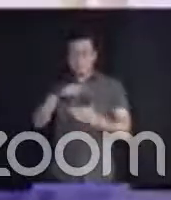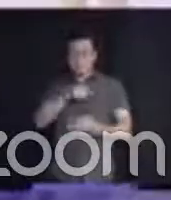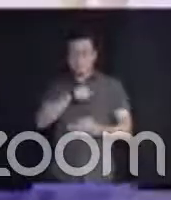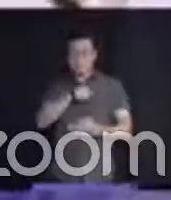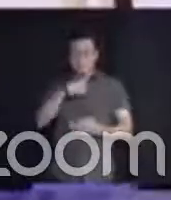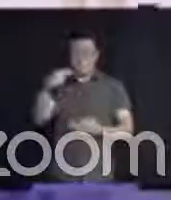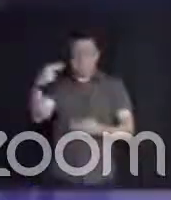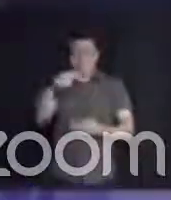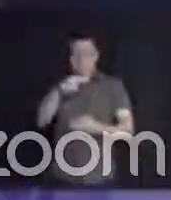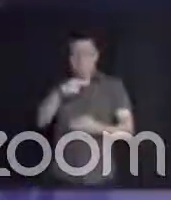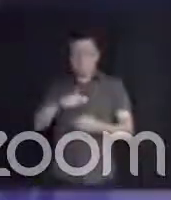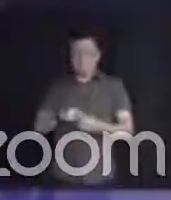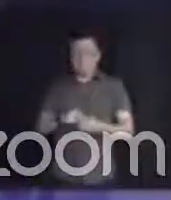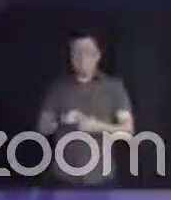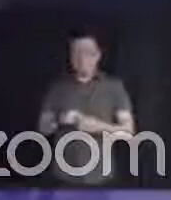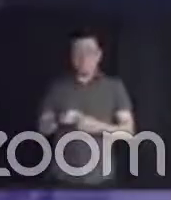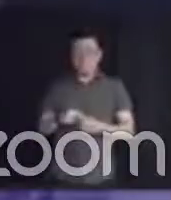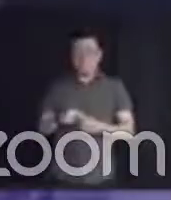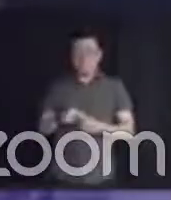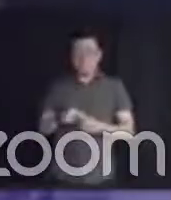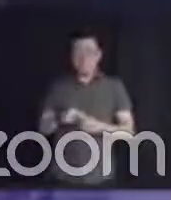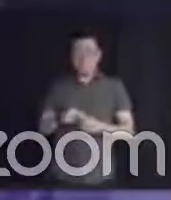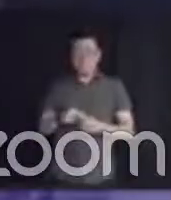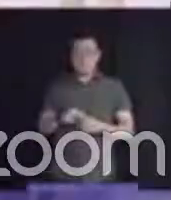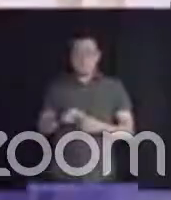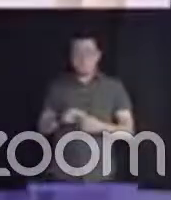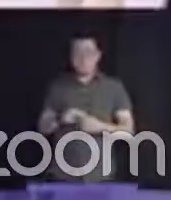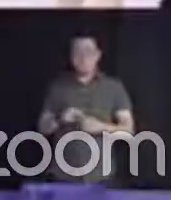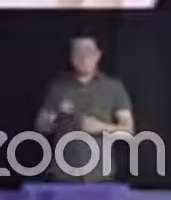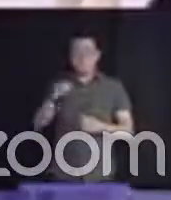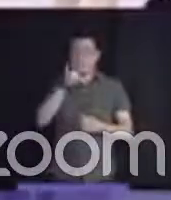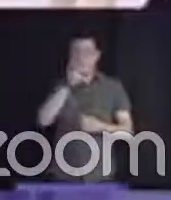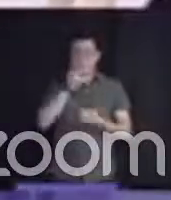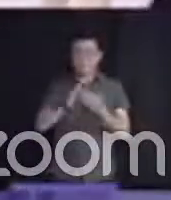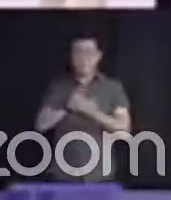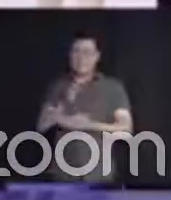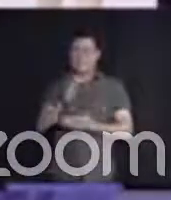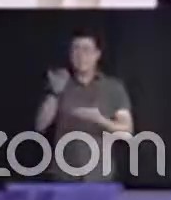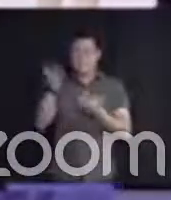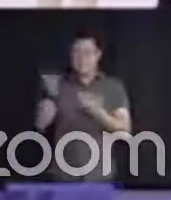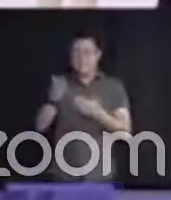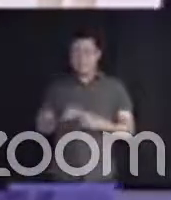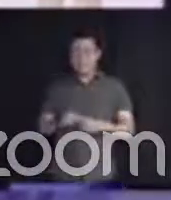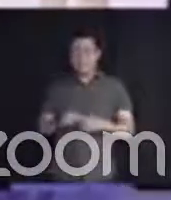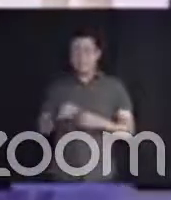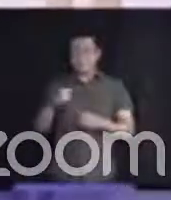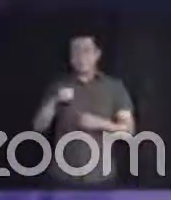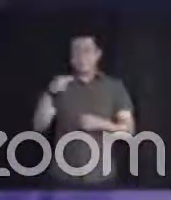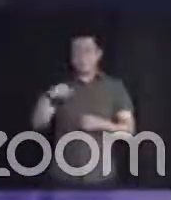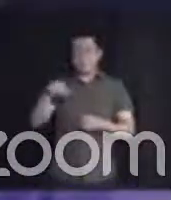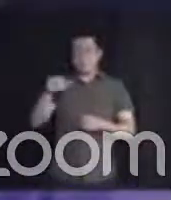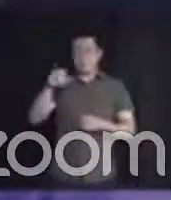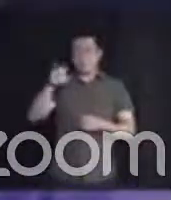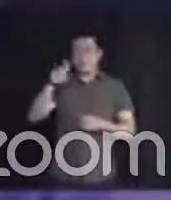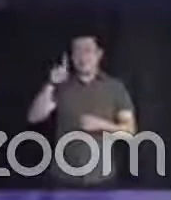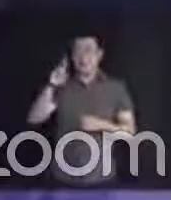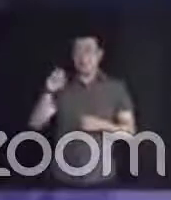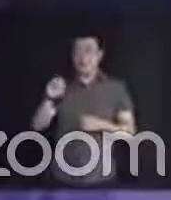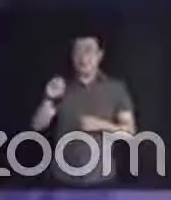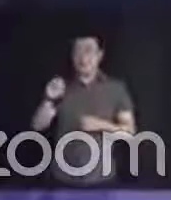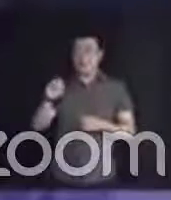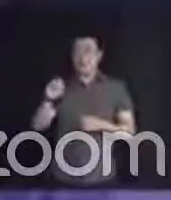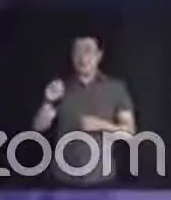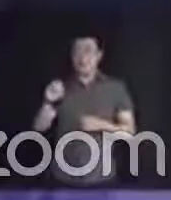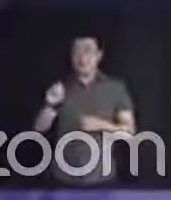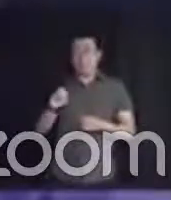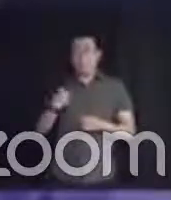prometo. Échale. Oh, yo vengo aquí con... No, luego les va a gustar estar acá arriba. Perdón, Alejandro, adelante. Adelante.